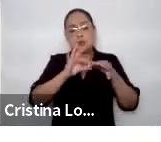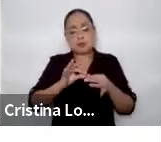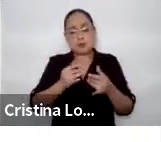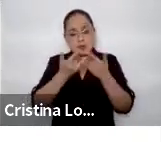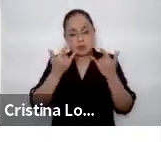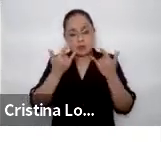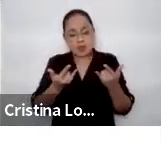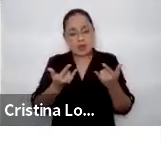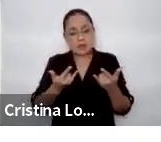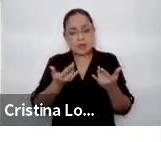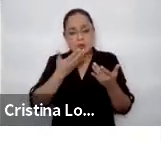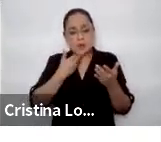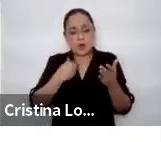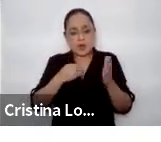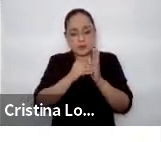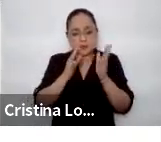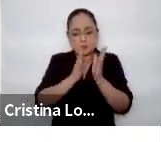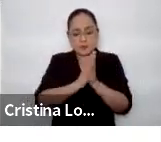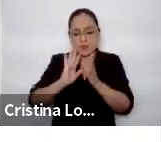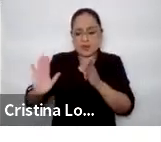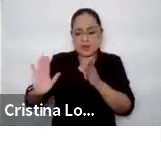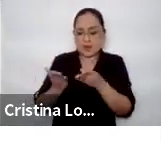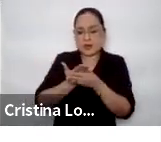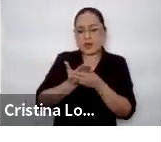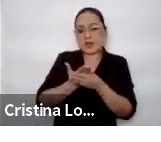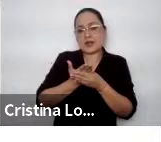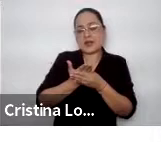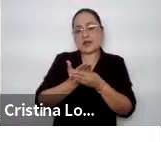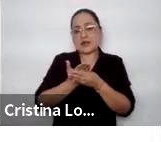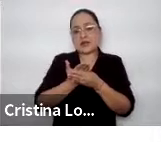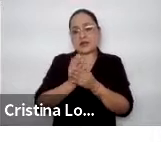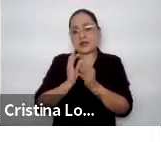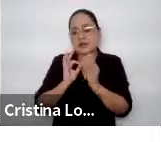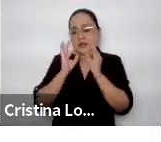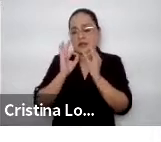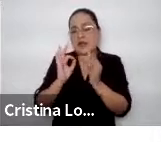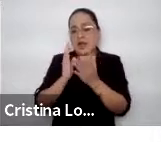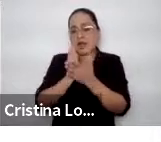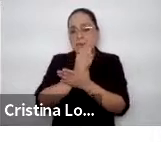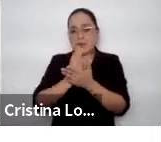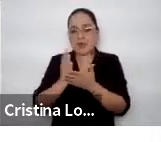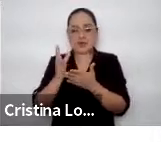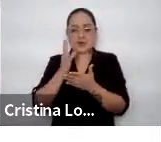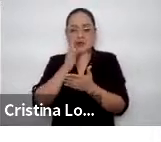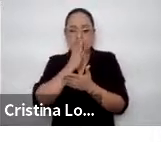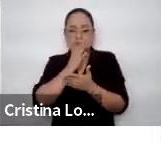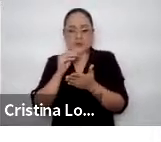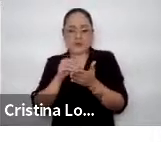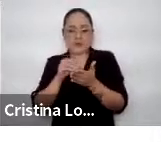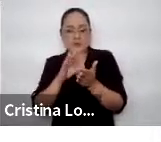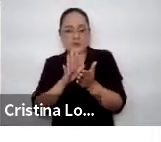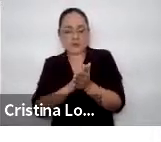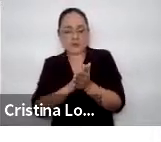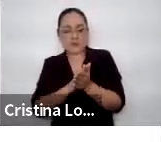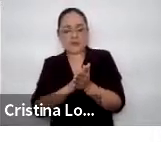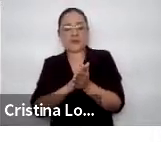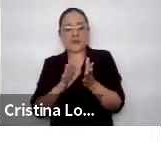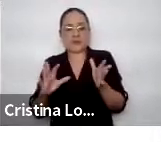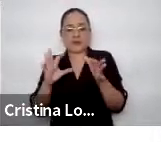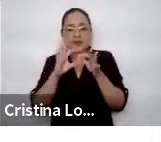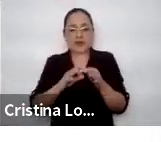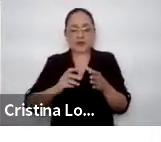un espacio específico donde se pueda publicar en forma independiente de la tesis la